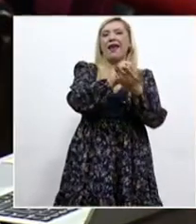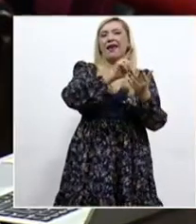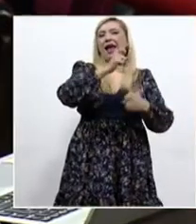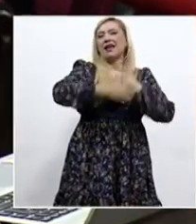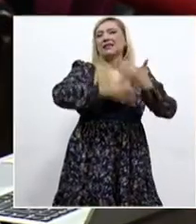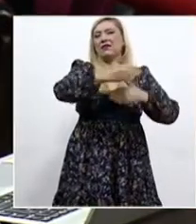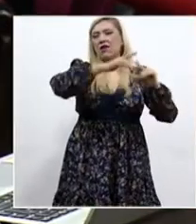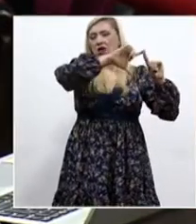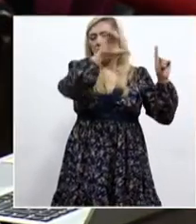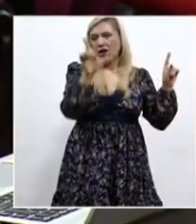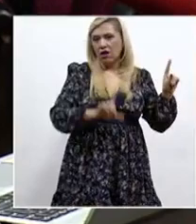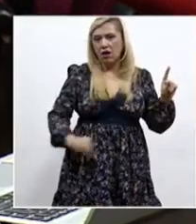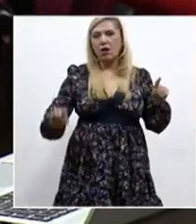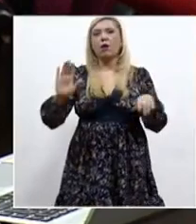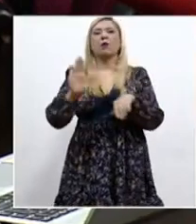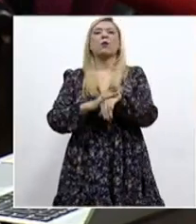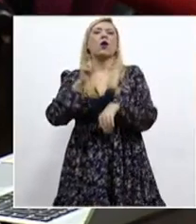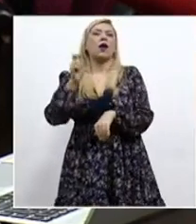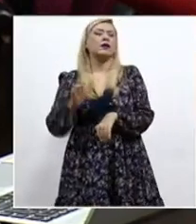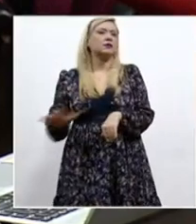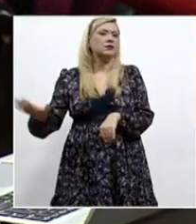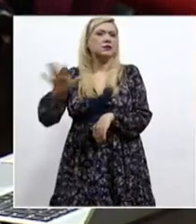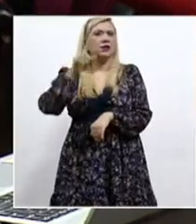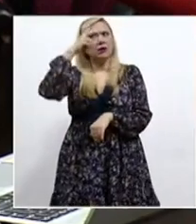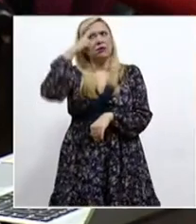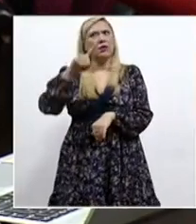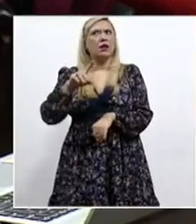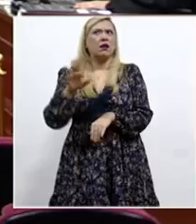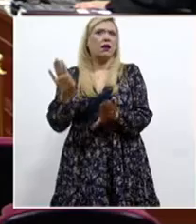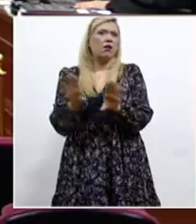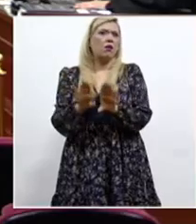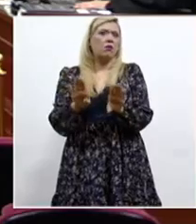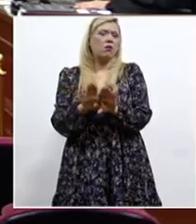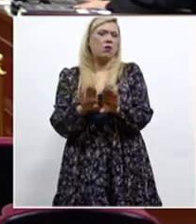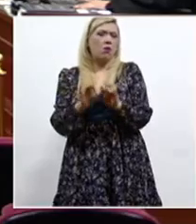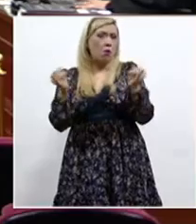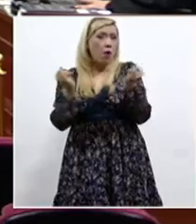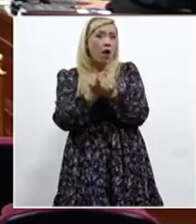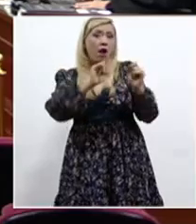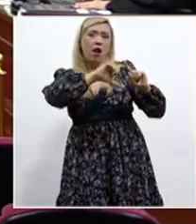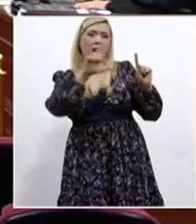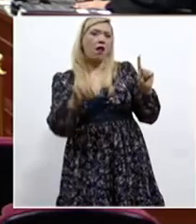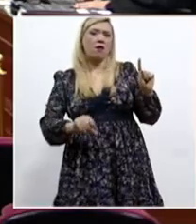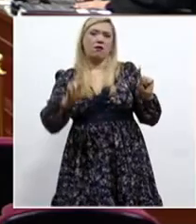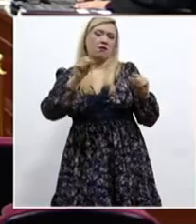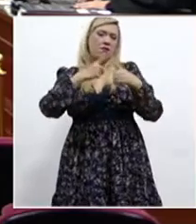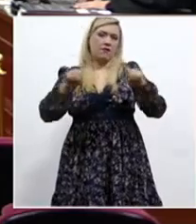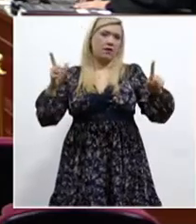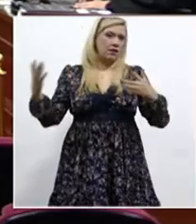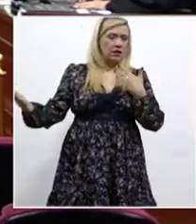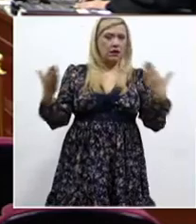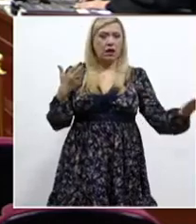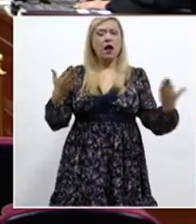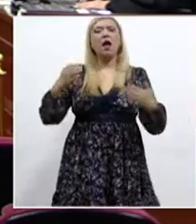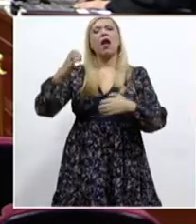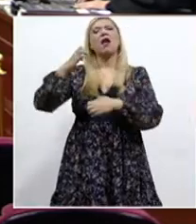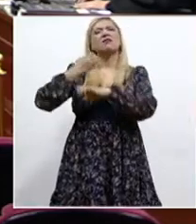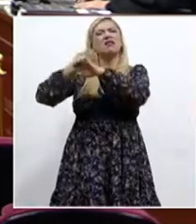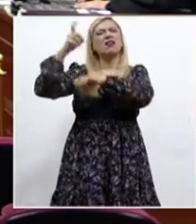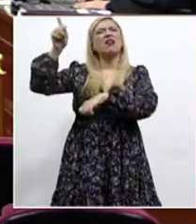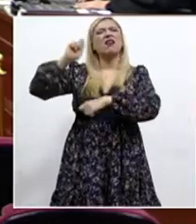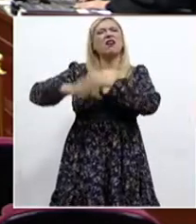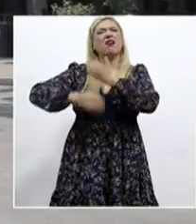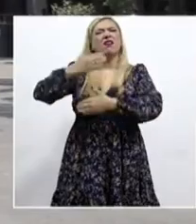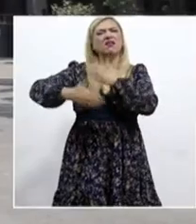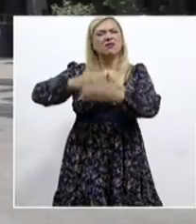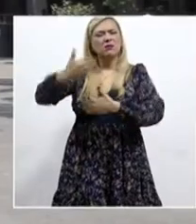22 tribunales laborales federales en distintas entidades del país y se iniciaría el proceso de implementación del nuevo Código Nacional de